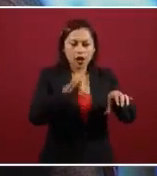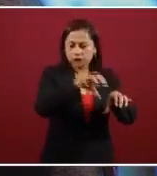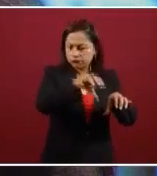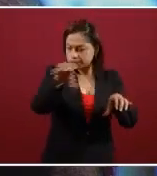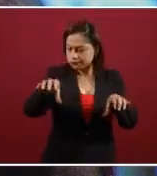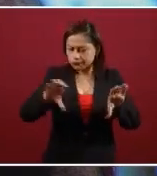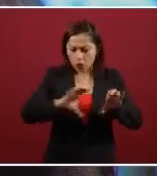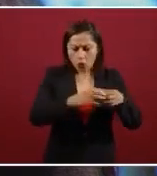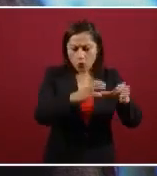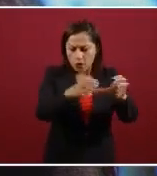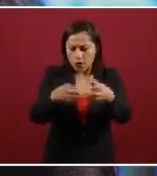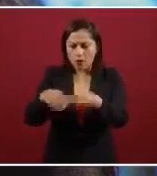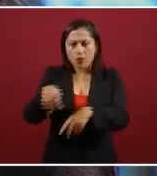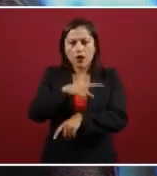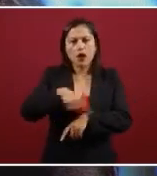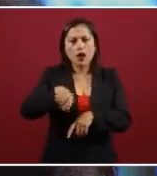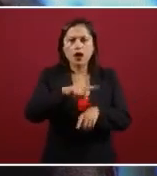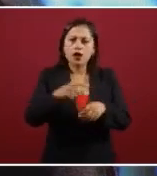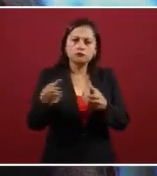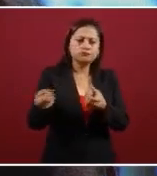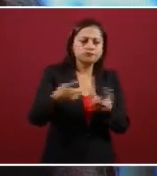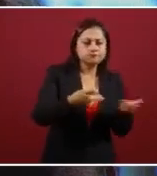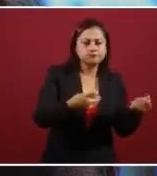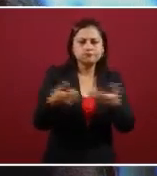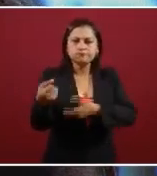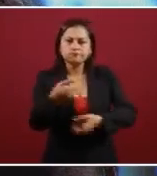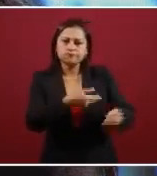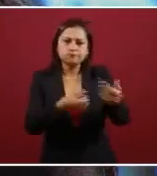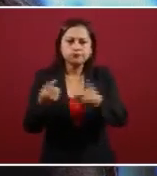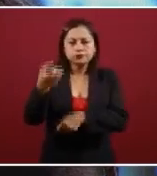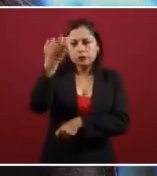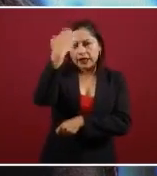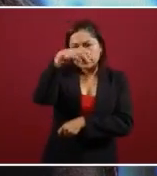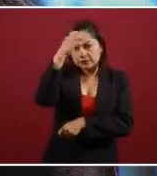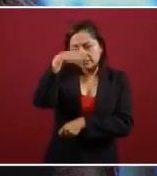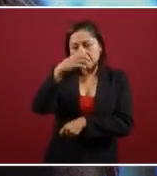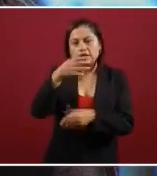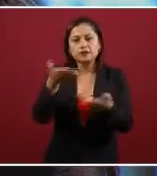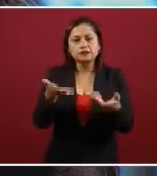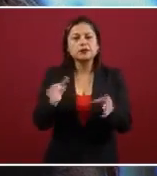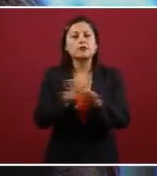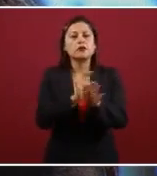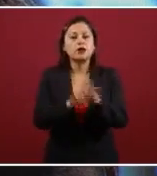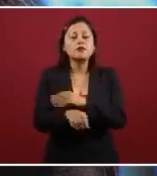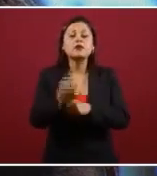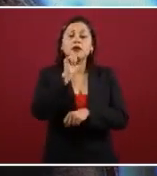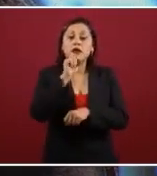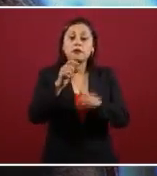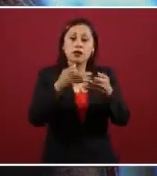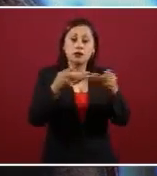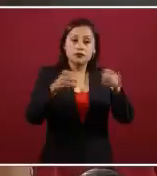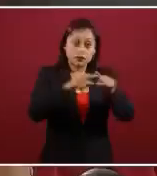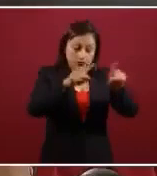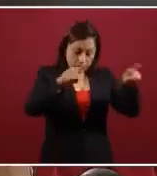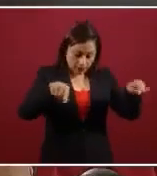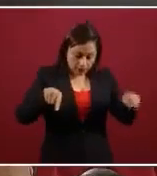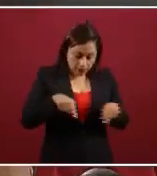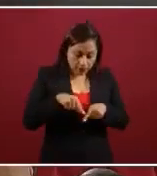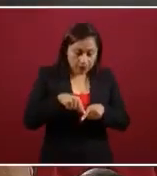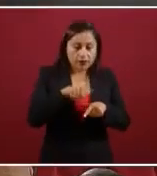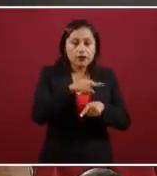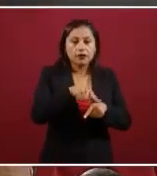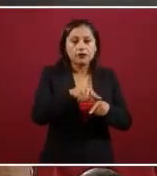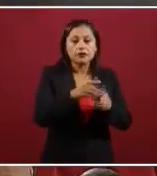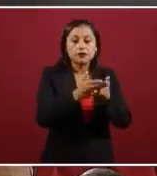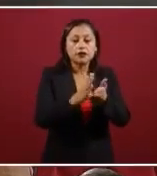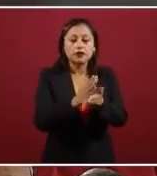el establecimiento de sistemas agroforestales. Hablo de lo que es el trazo, de lo que es la apropiación de